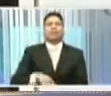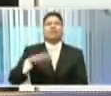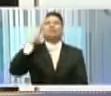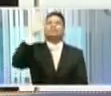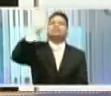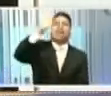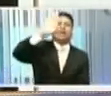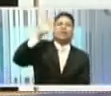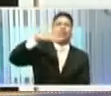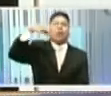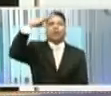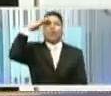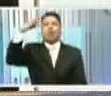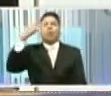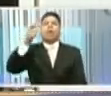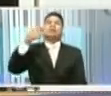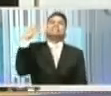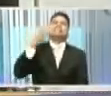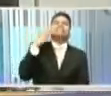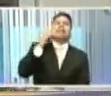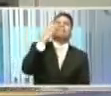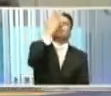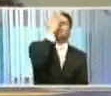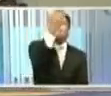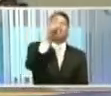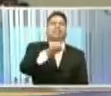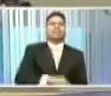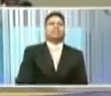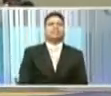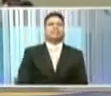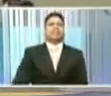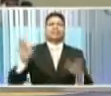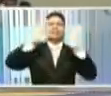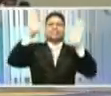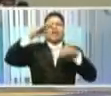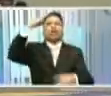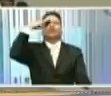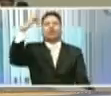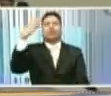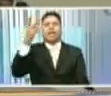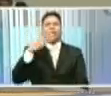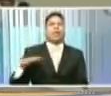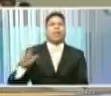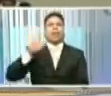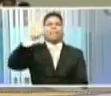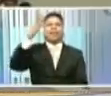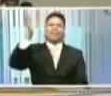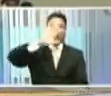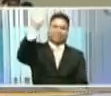Honor, que siempre están al frente allá, soldados de la patria.